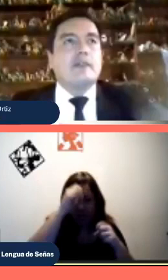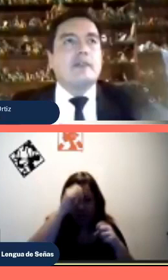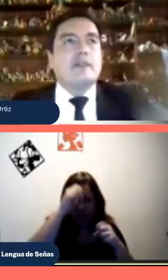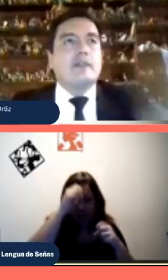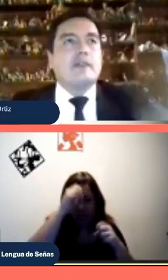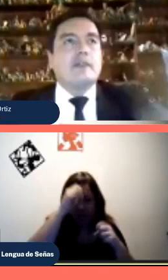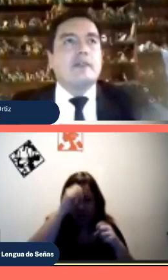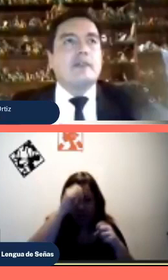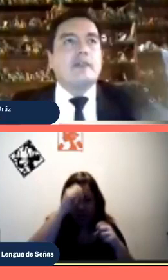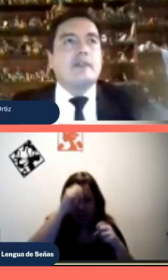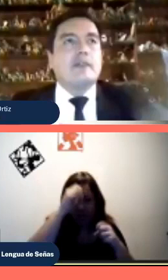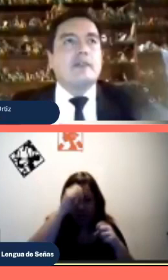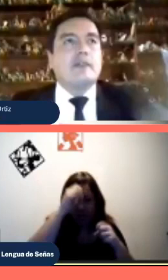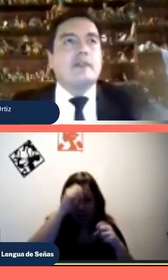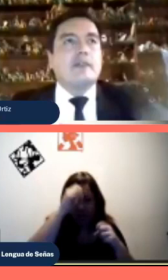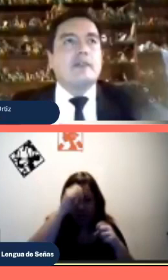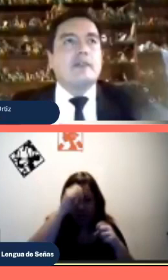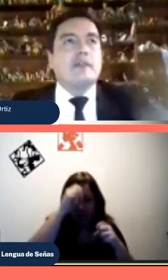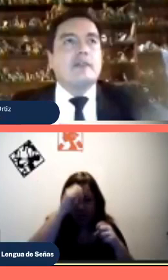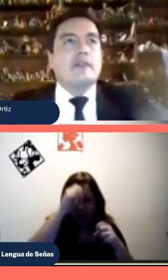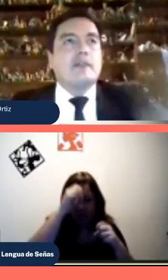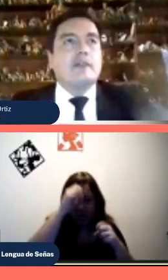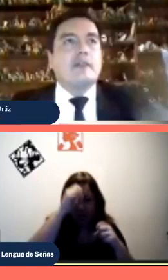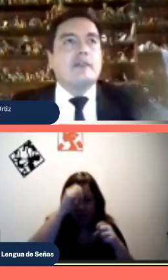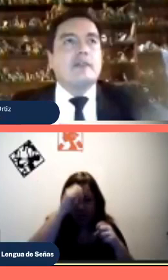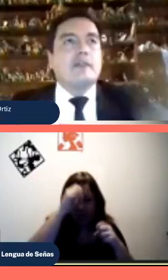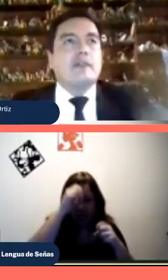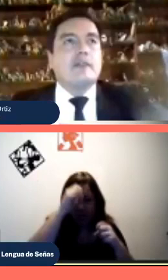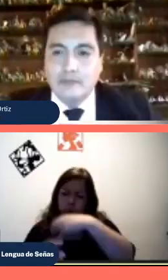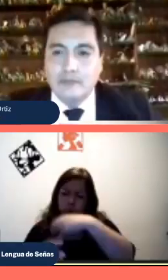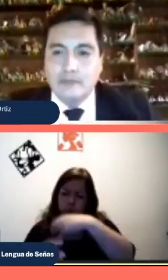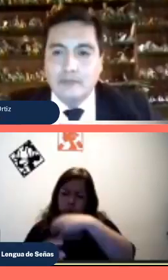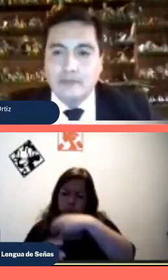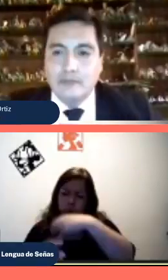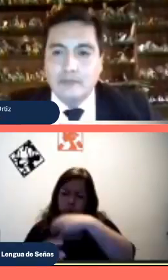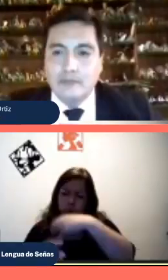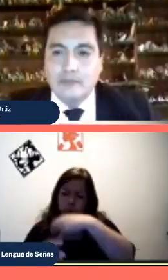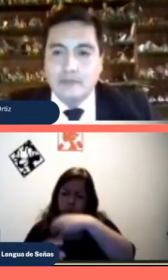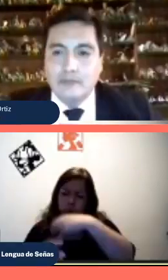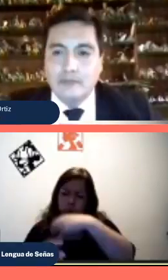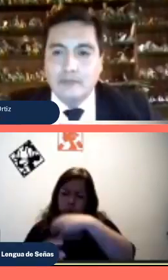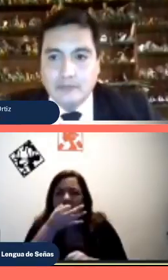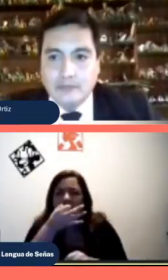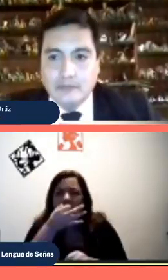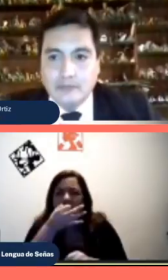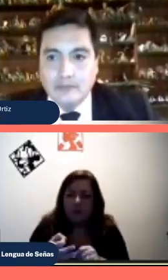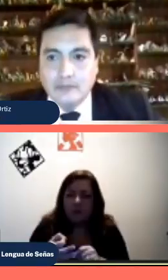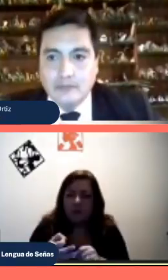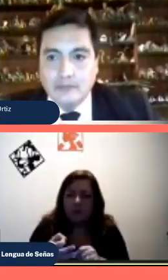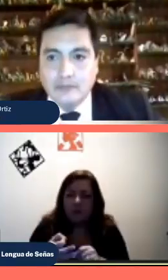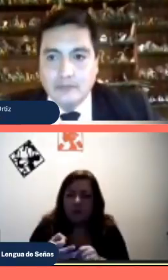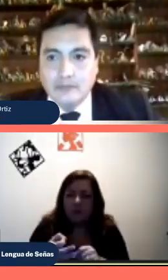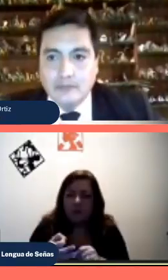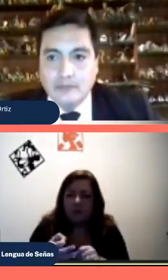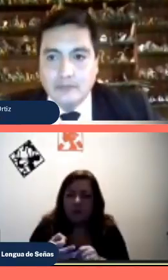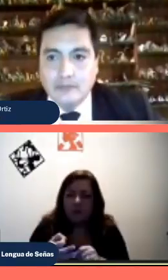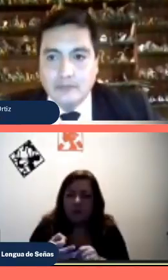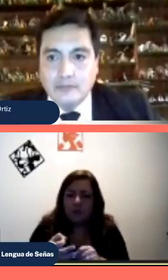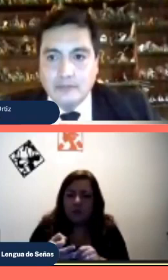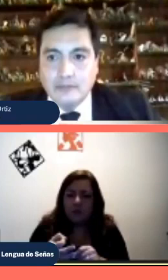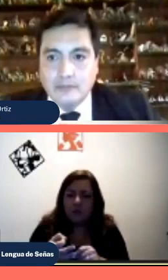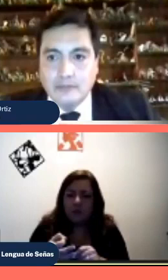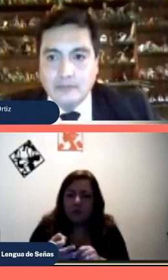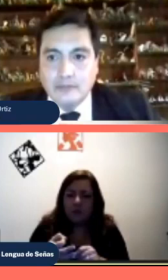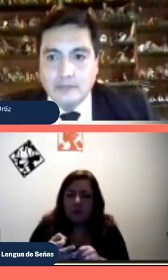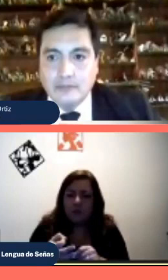dinosaurios? Si es que fue a través de... se ha conversado, se ha visto por temas cinematográficos, que esta es por el tema del meteorito,